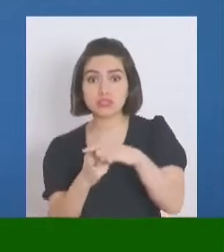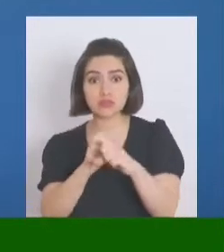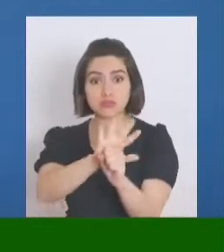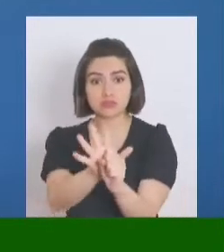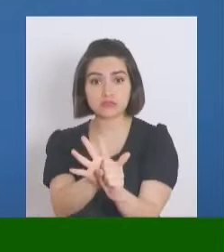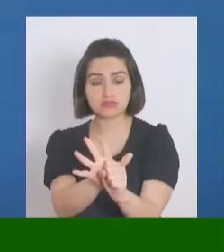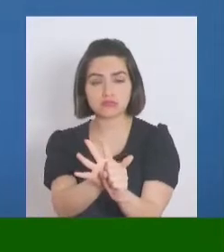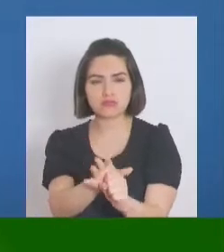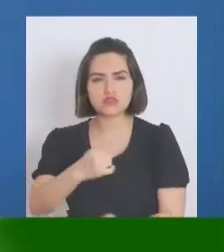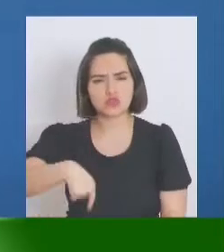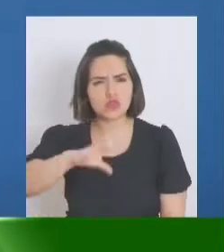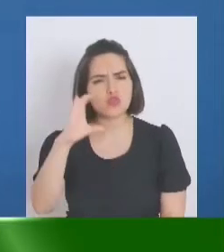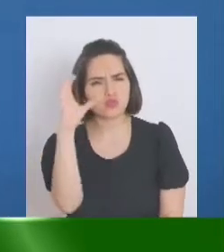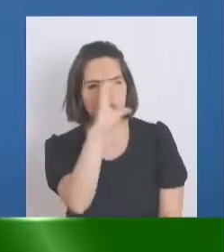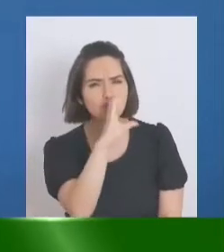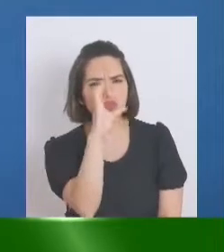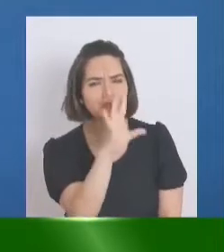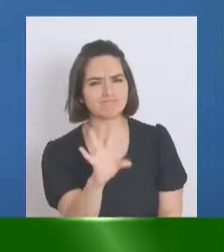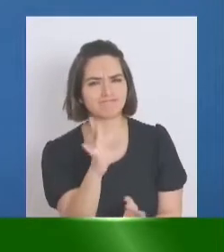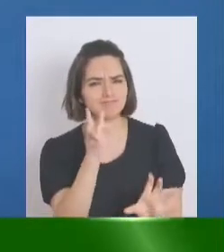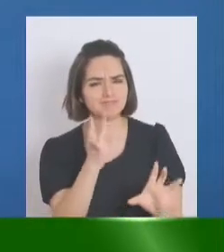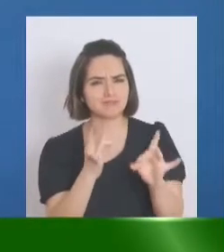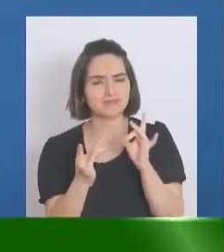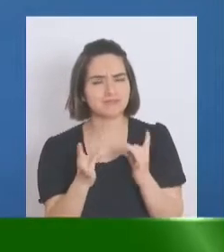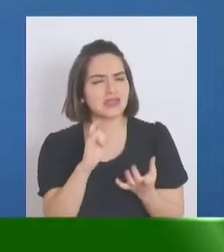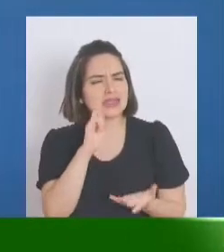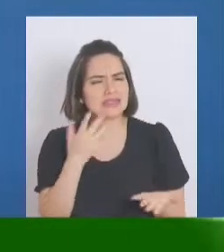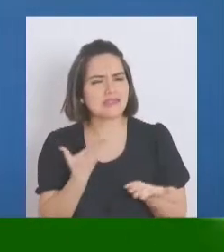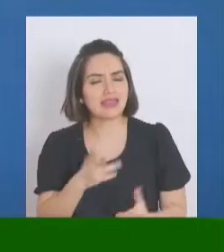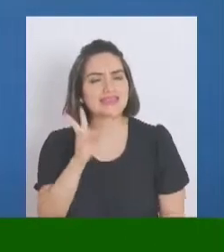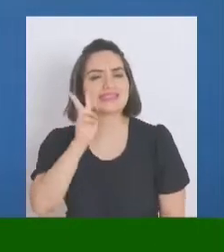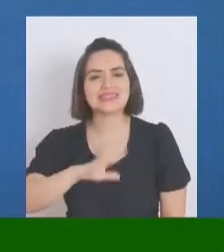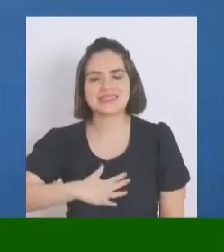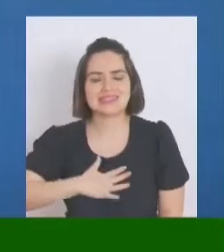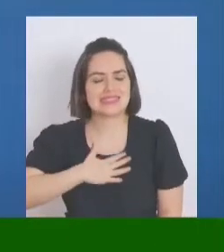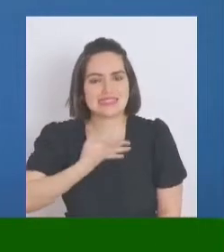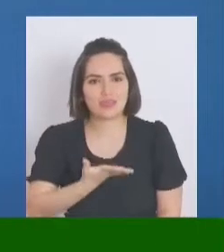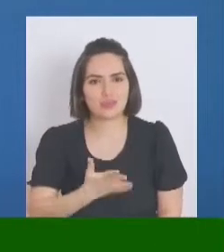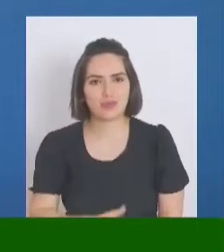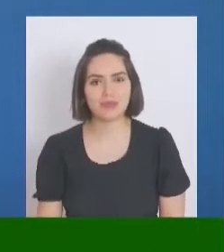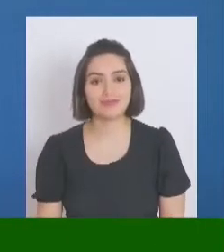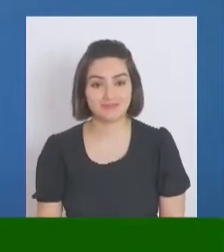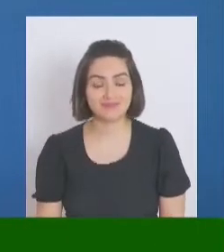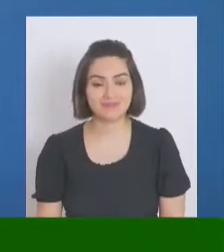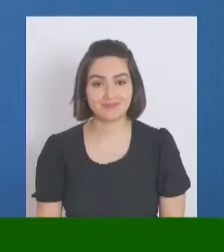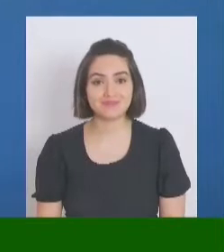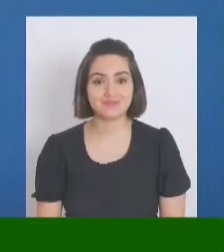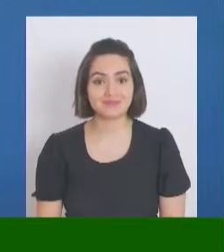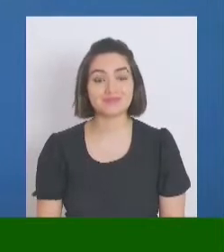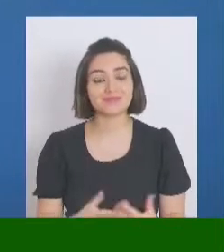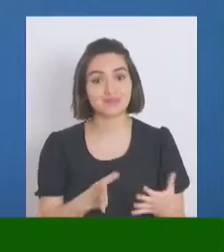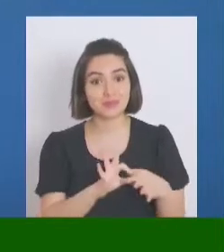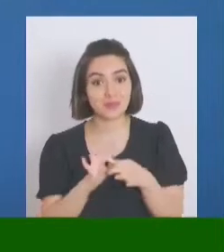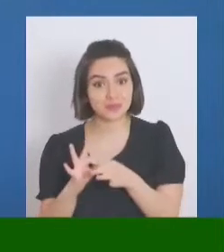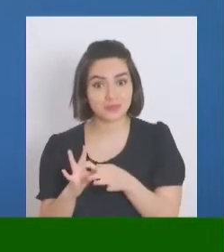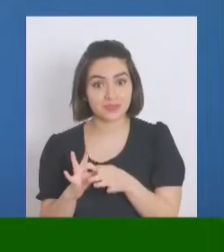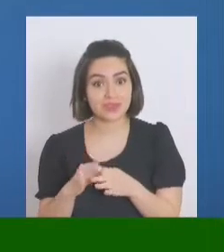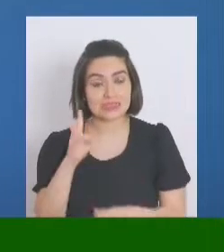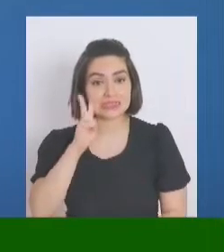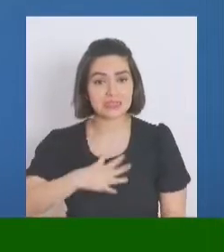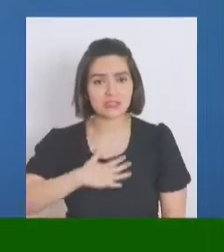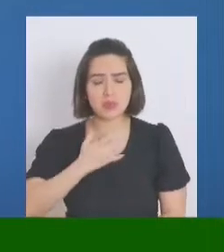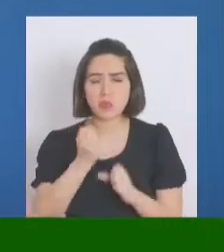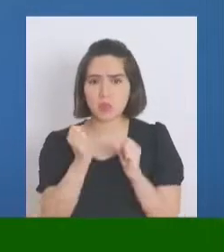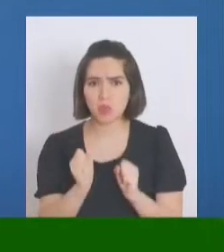por búsqueda activa de casos. Esto significa que son asintomáticos y que por lo tanto, siendo asintomáticos igual